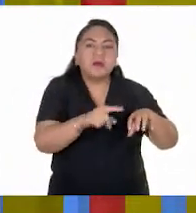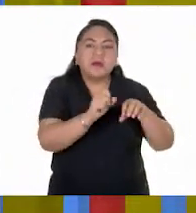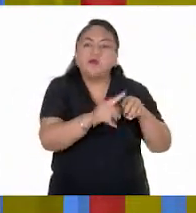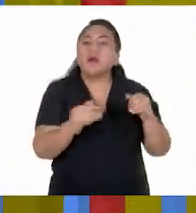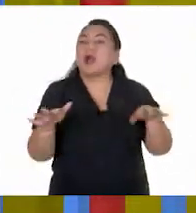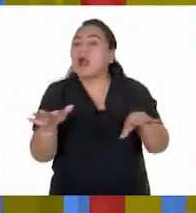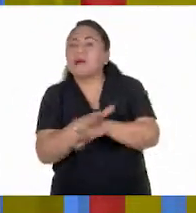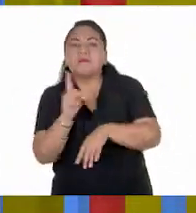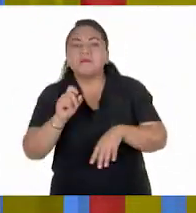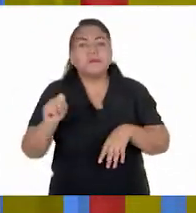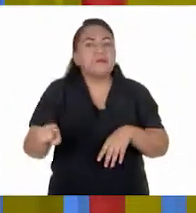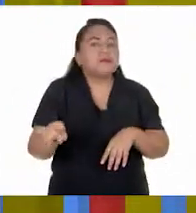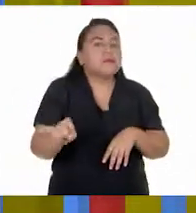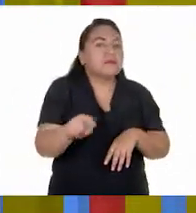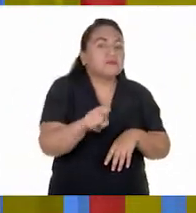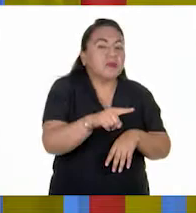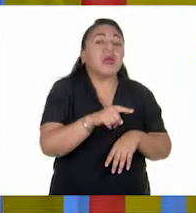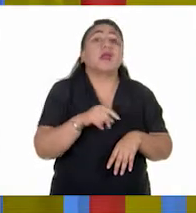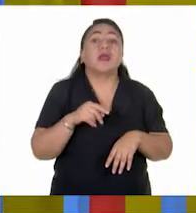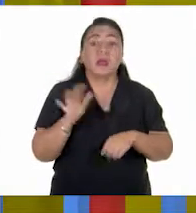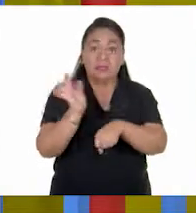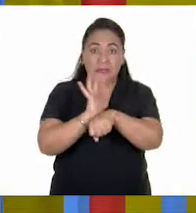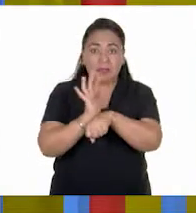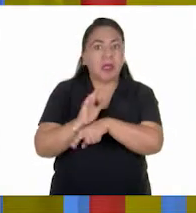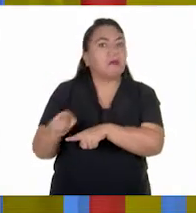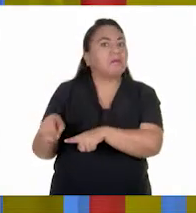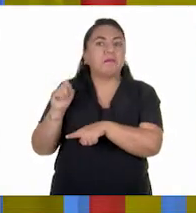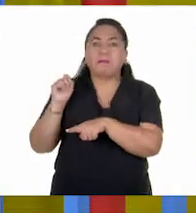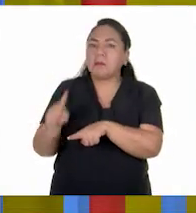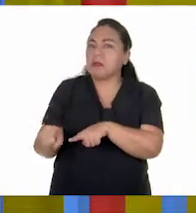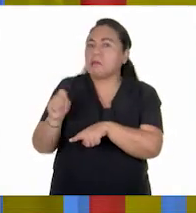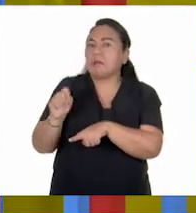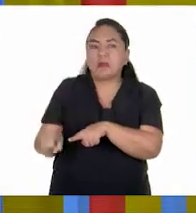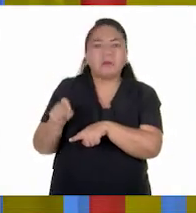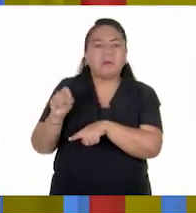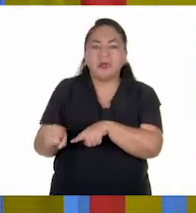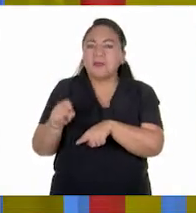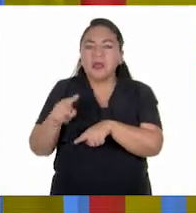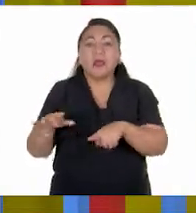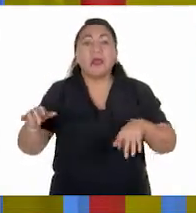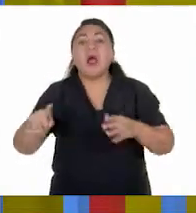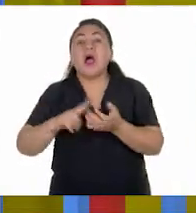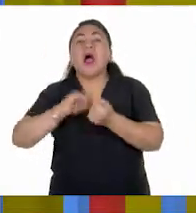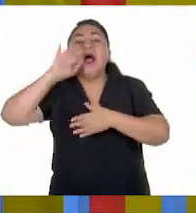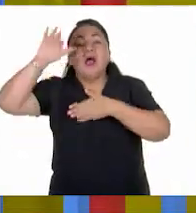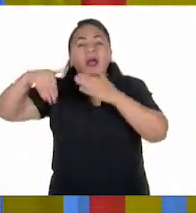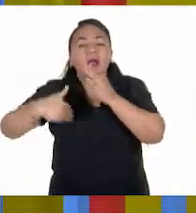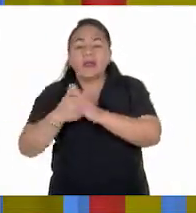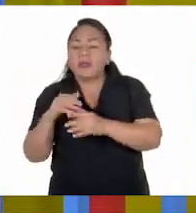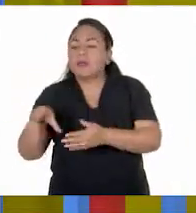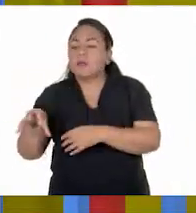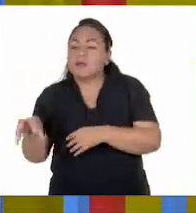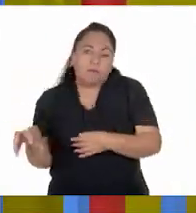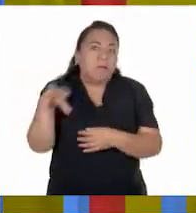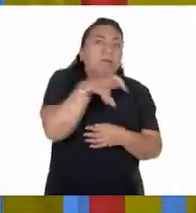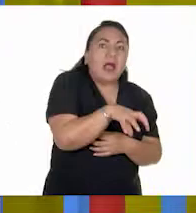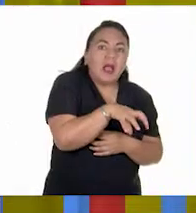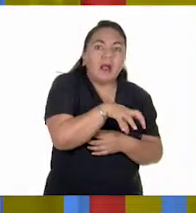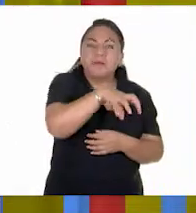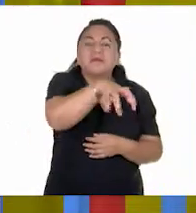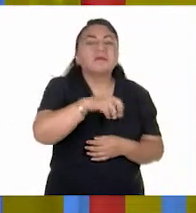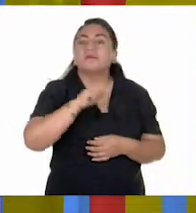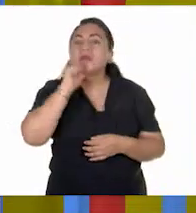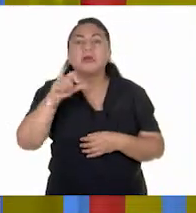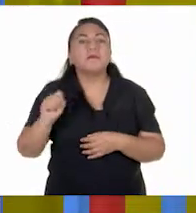Es decir, el cine que puso Pili siempre va a estar ahí y no va a amanecer al otro día en otra calle o en otro